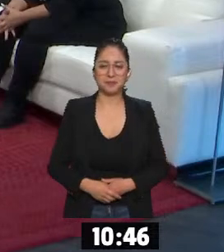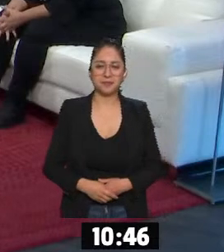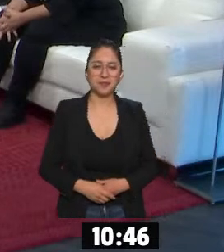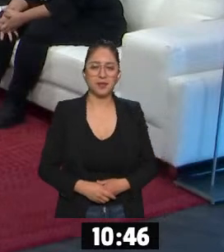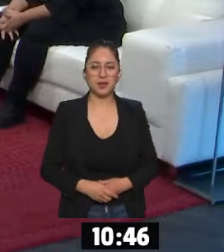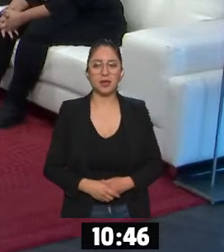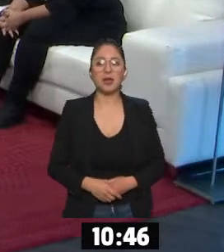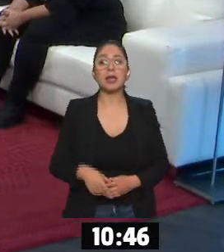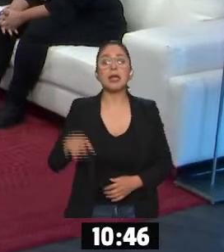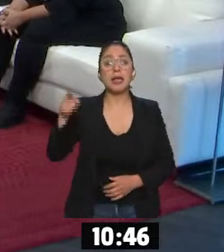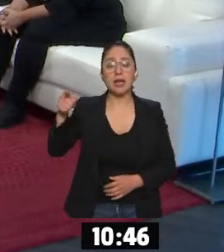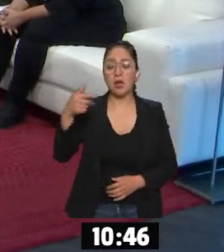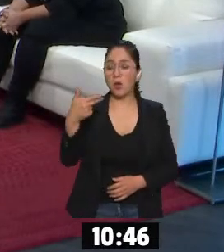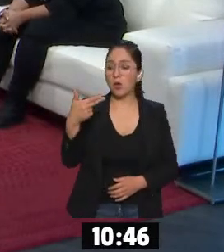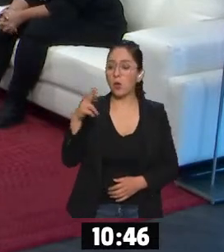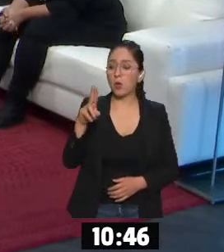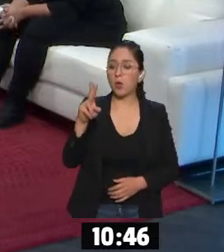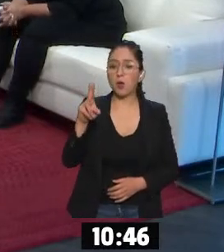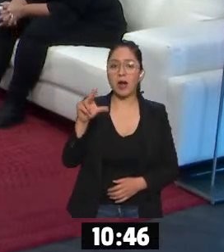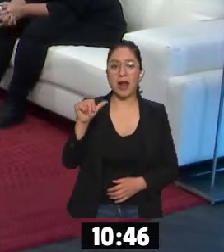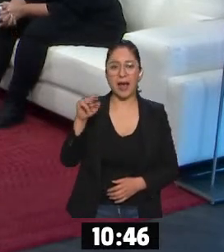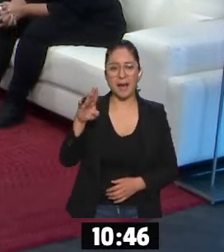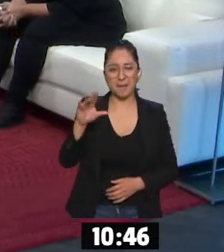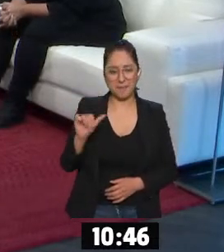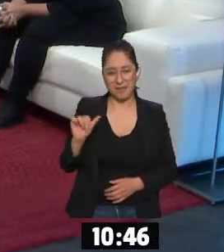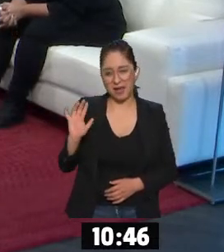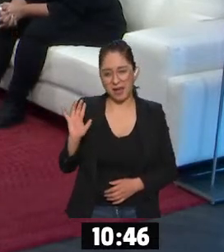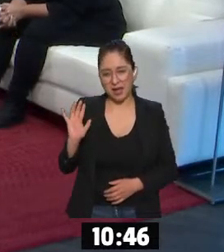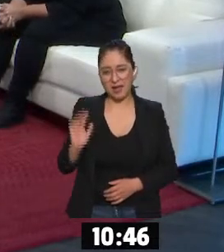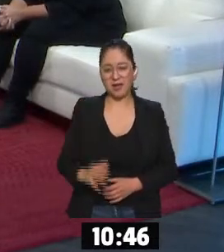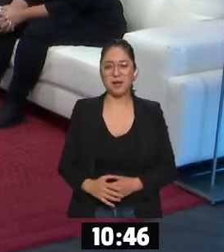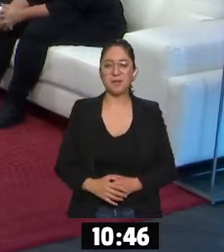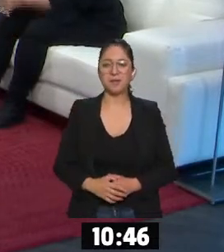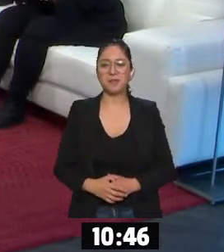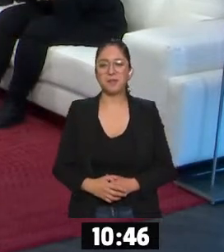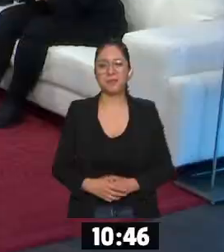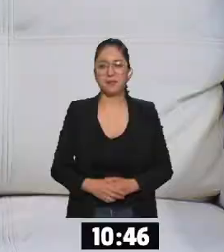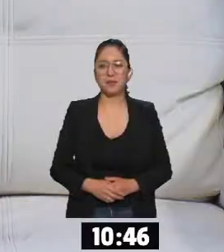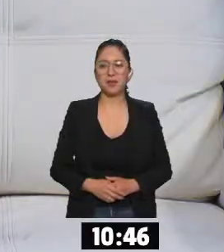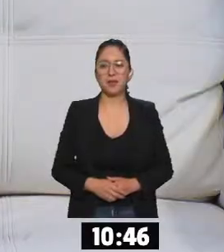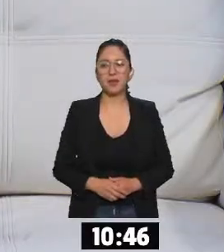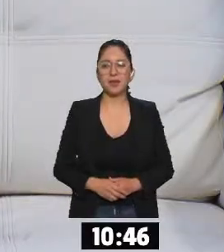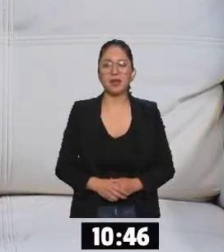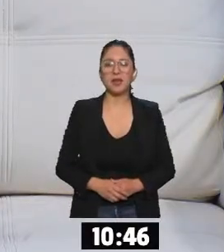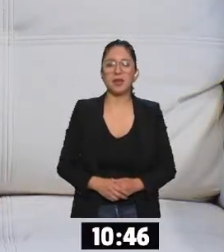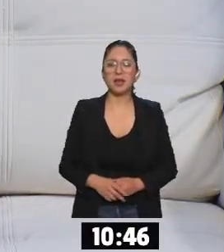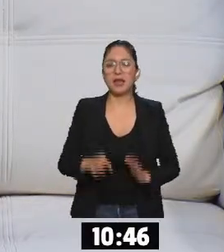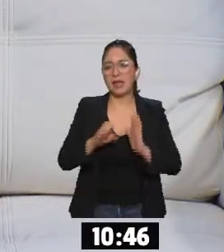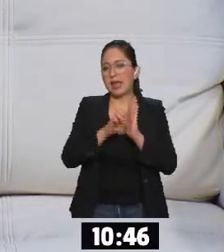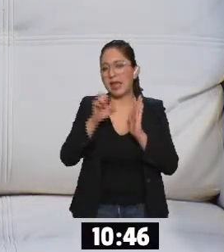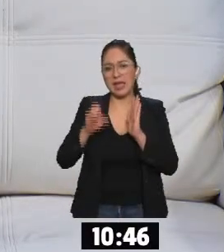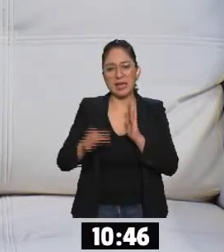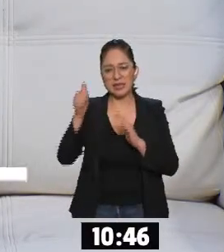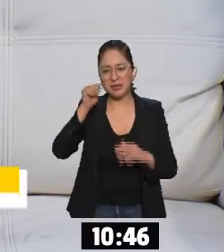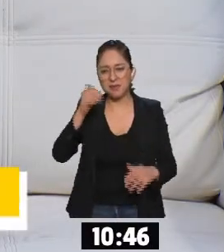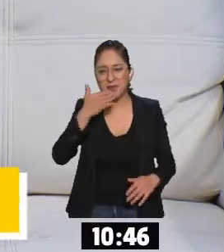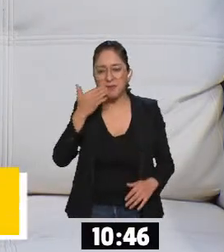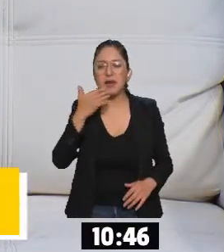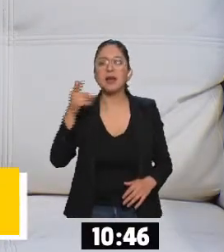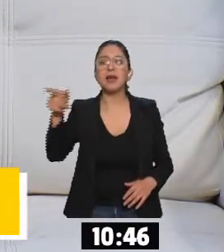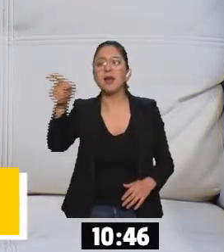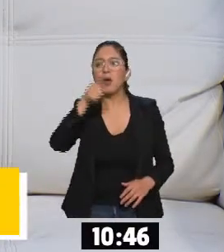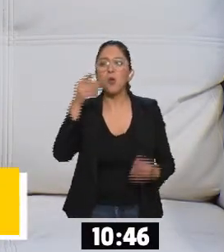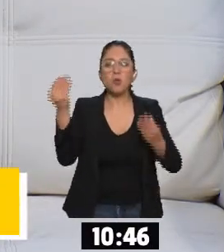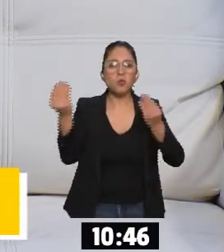sonido. Jurama. También aquí, si no, horcata sería, en lugar de horchata sería No, horchata. pero todo el tiempo. Por ejemplo, bueno, a mí siempre me hacen